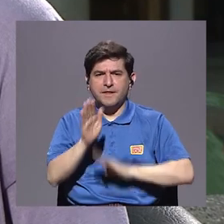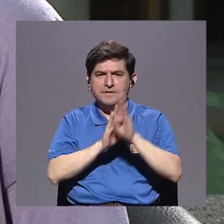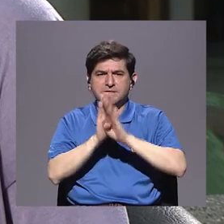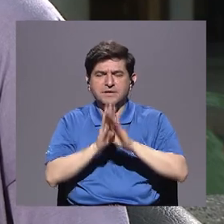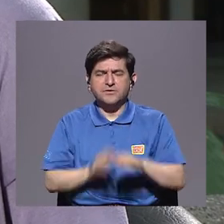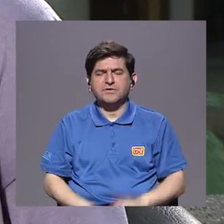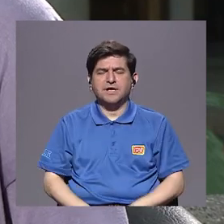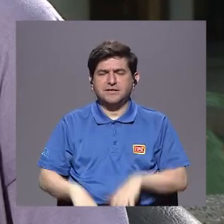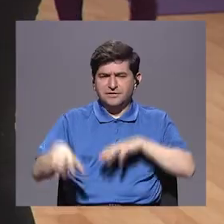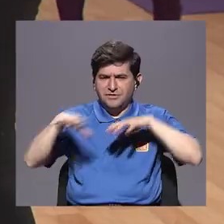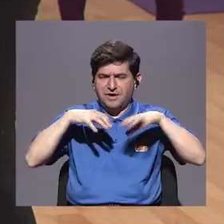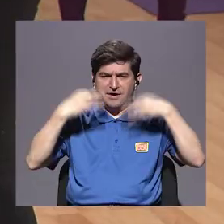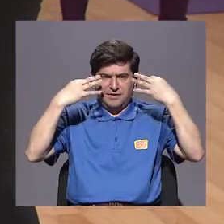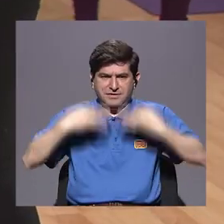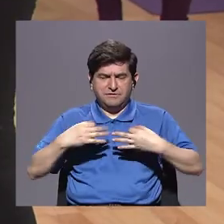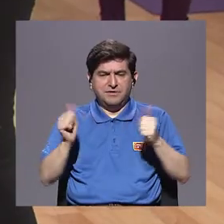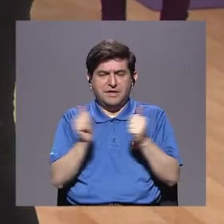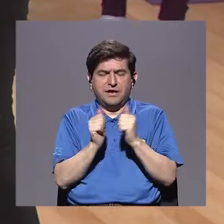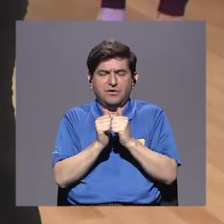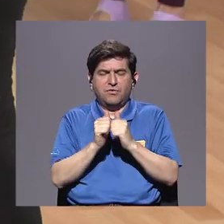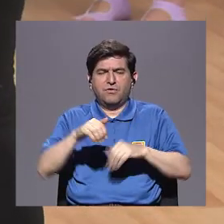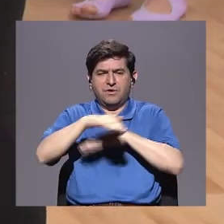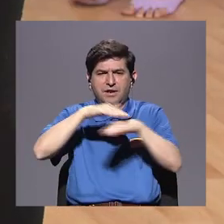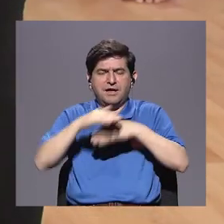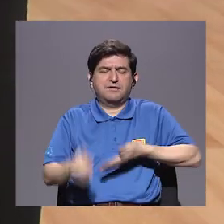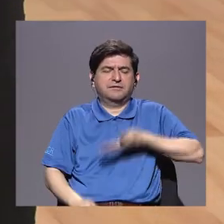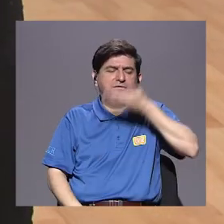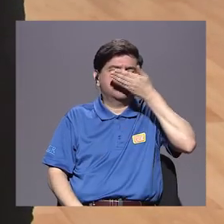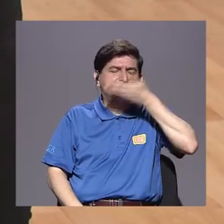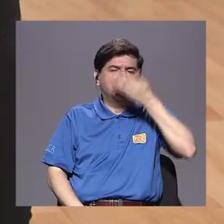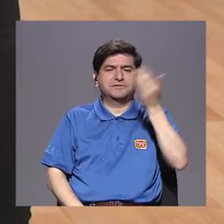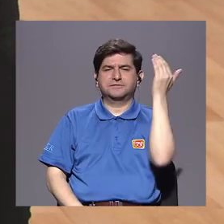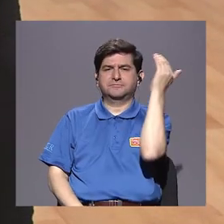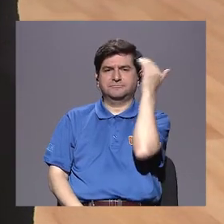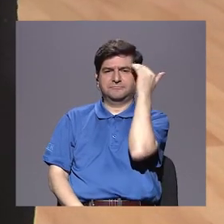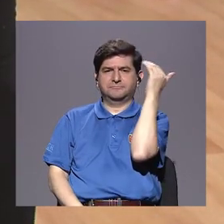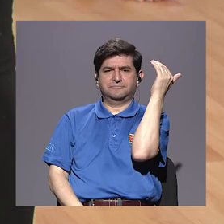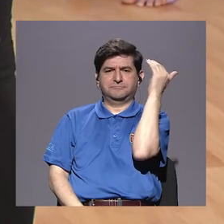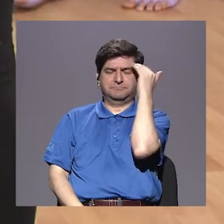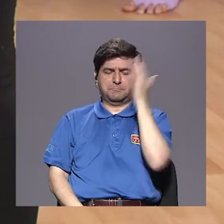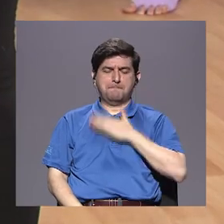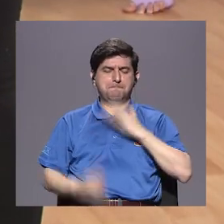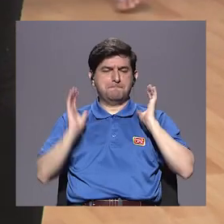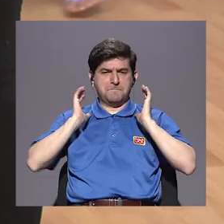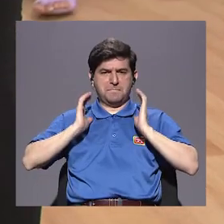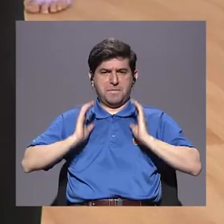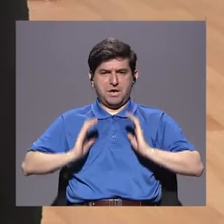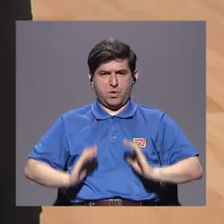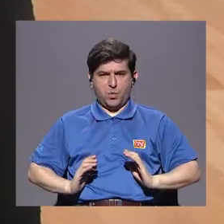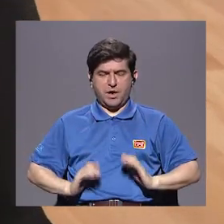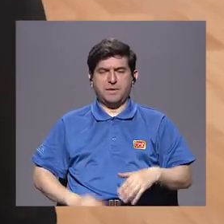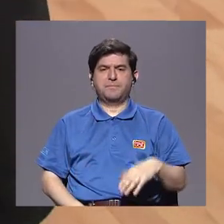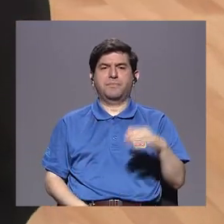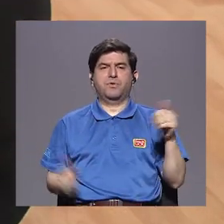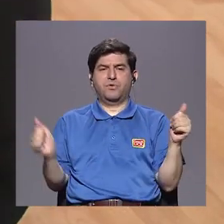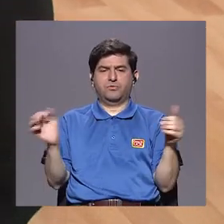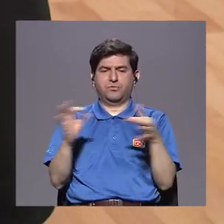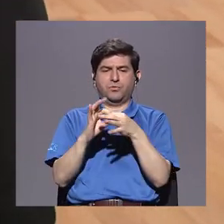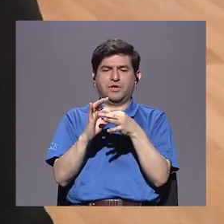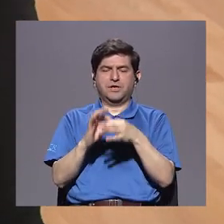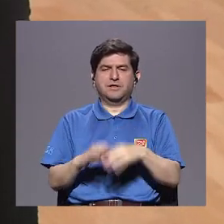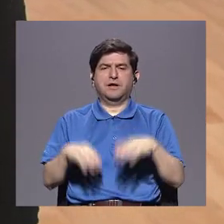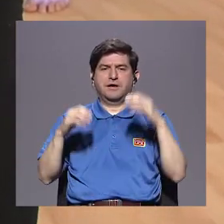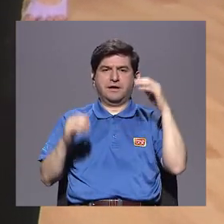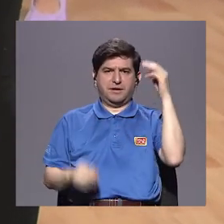desarrollando ejercicios a base de esa respiración, esa conciencia de mi cuerpo de mi mente con mi